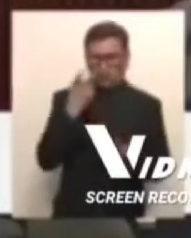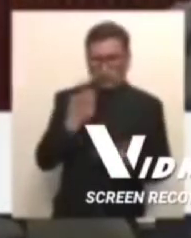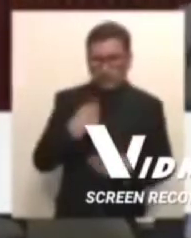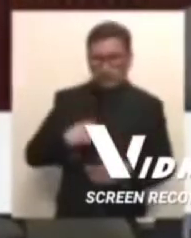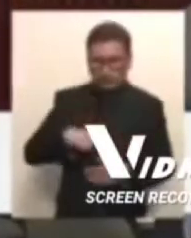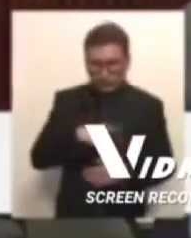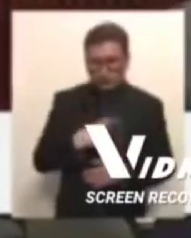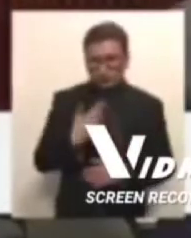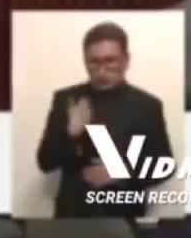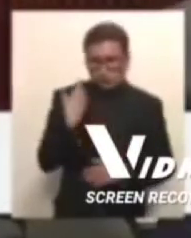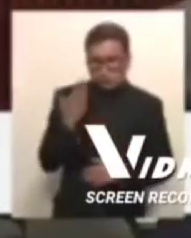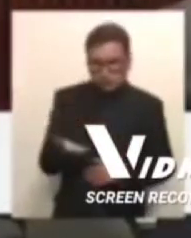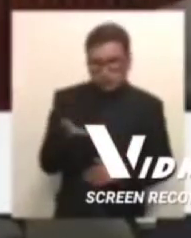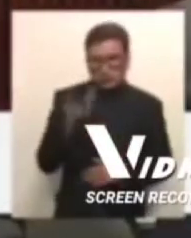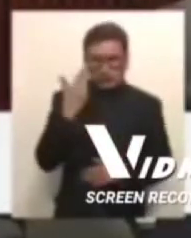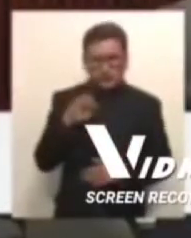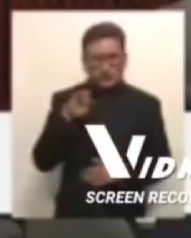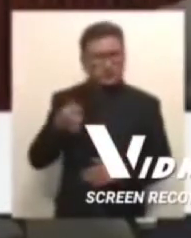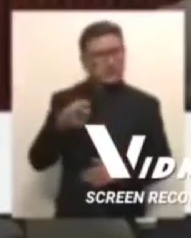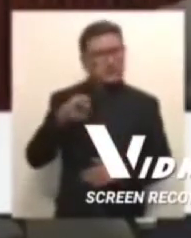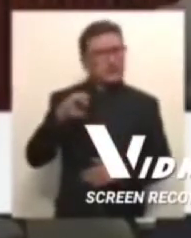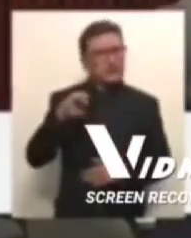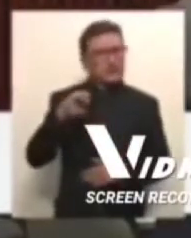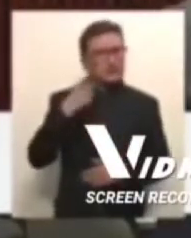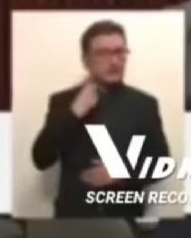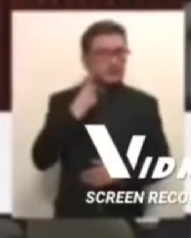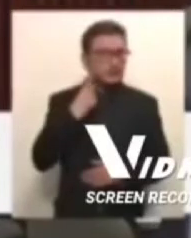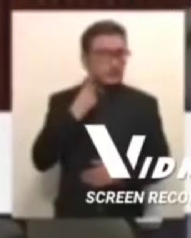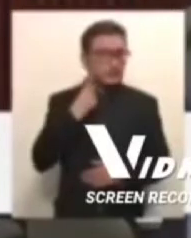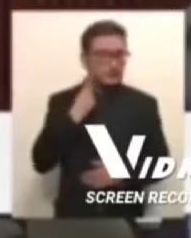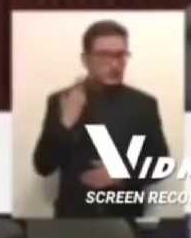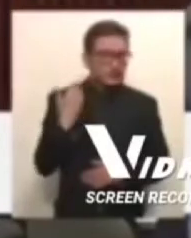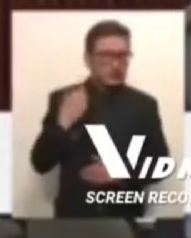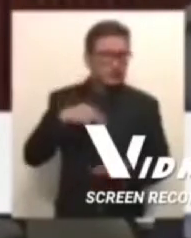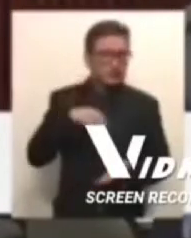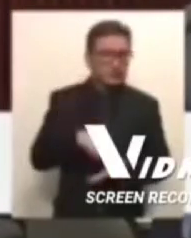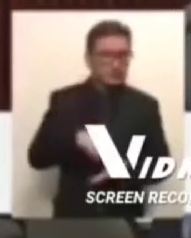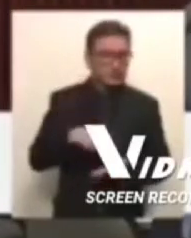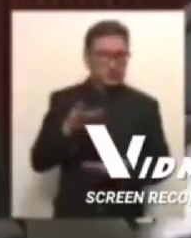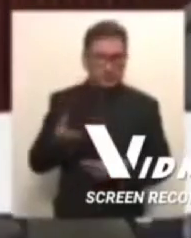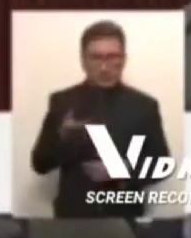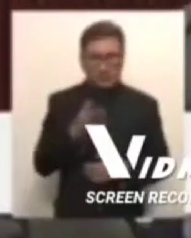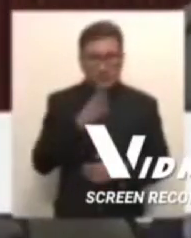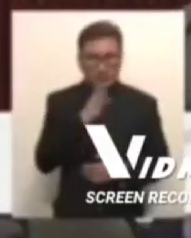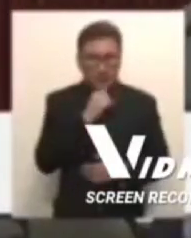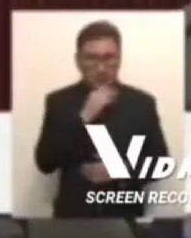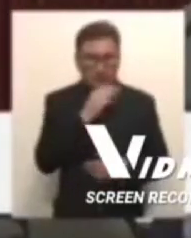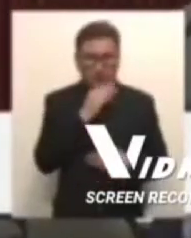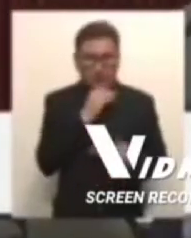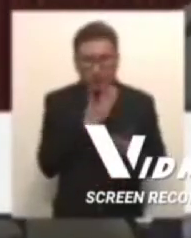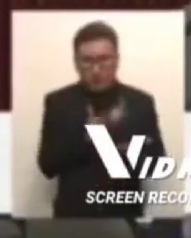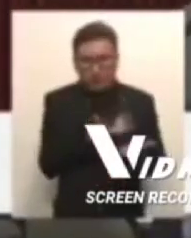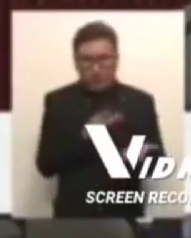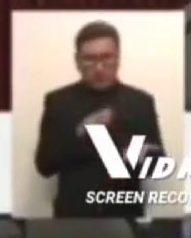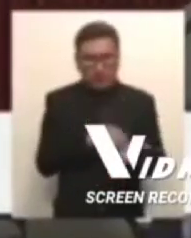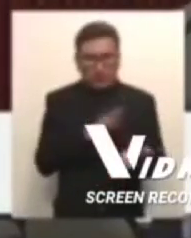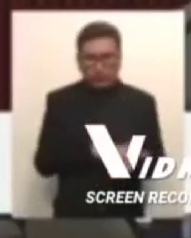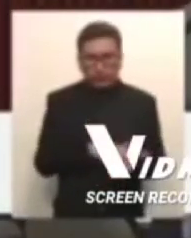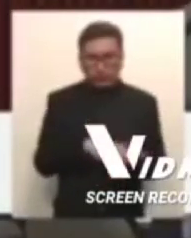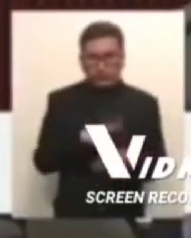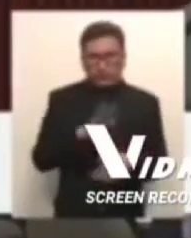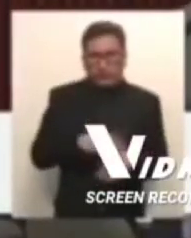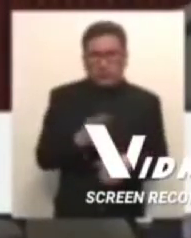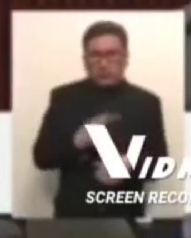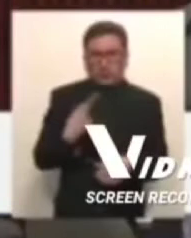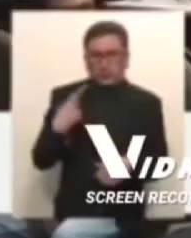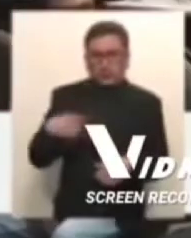petición que se ha hecho por parte del diputado que hizo uso de la tribuna no puede ser obsequiada porque no deja de